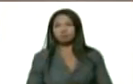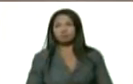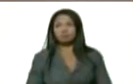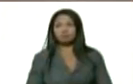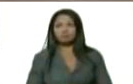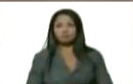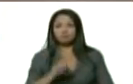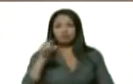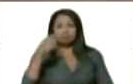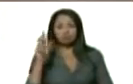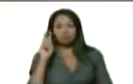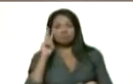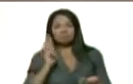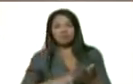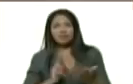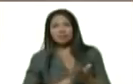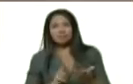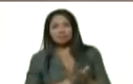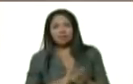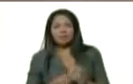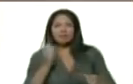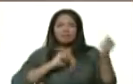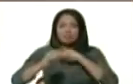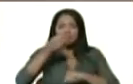¿Verdad? Para defender al pueblo.